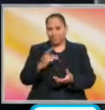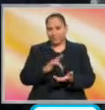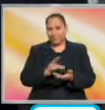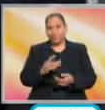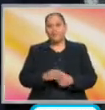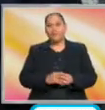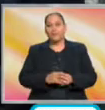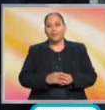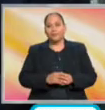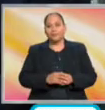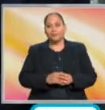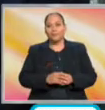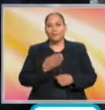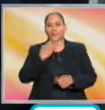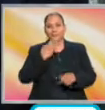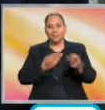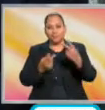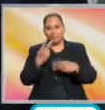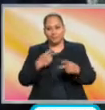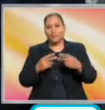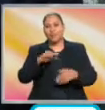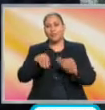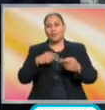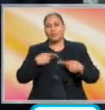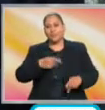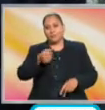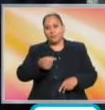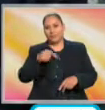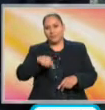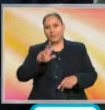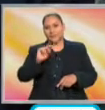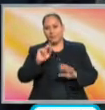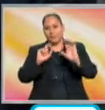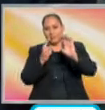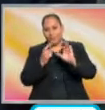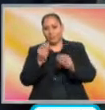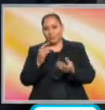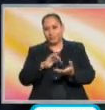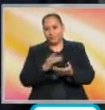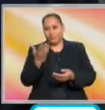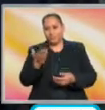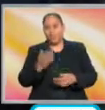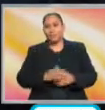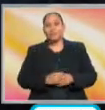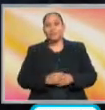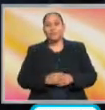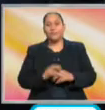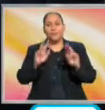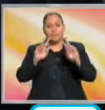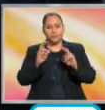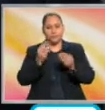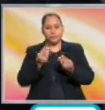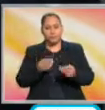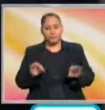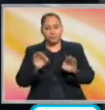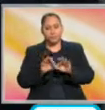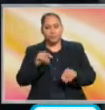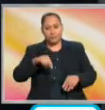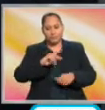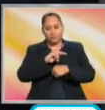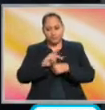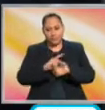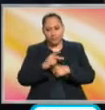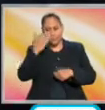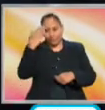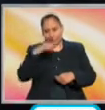Humberto, bienvenido, y a todo tu auditorio un saludo aquí a Capital 21. Vale, muchas gracias a usted. Un tema muy importante. Bueno, aquí en nuestro